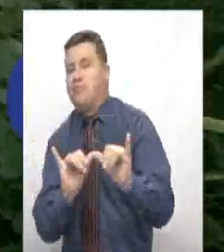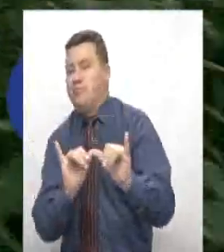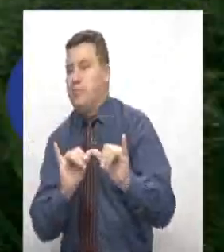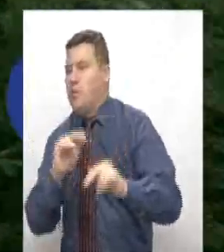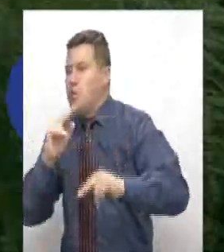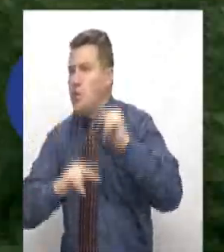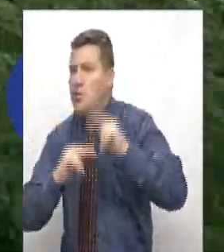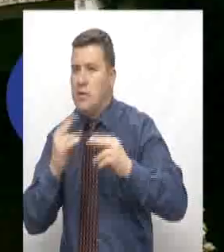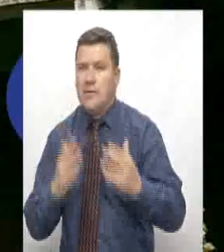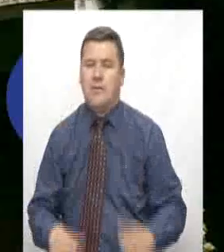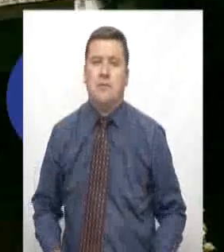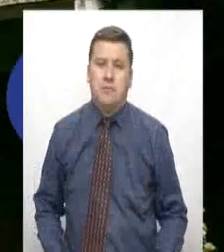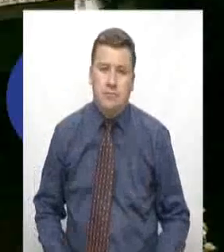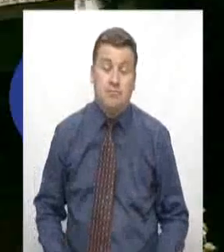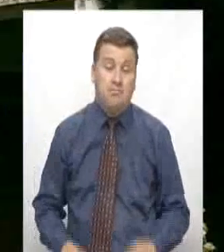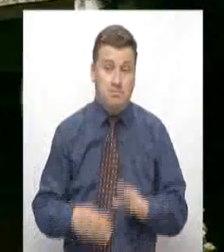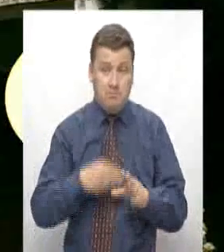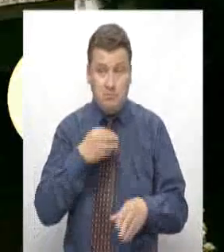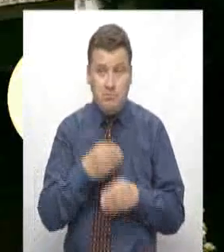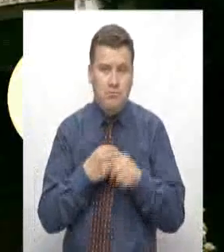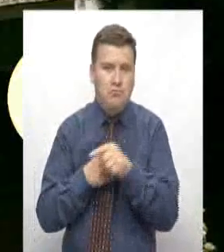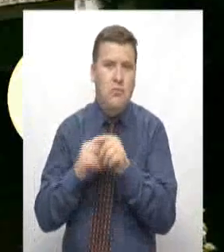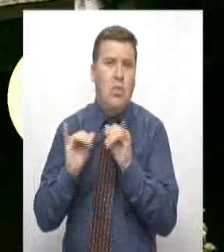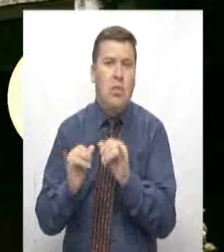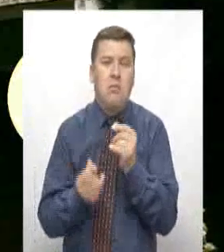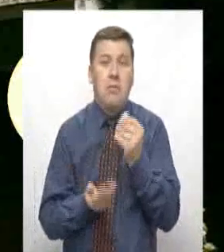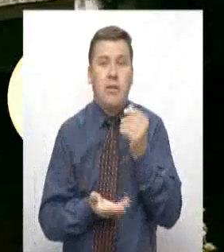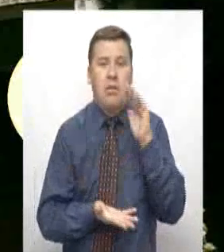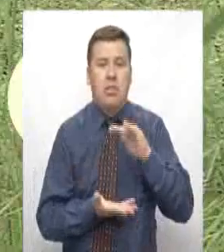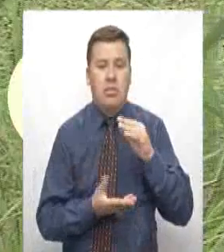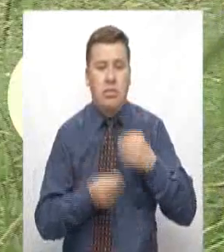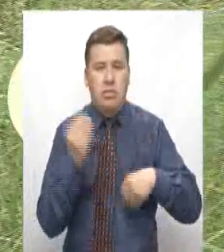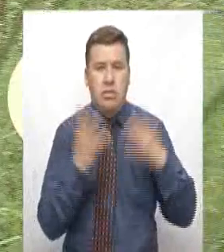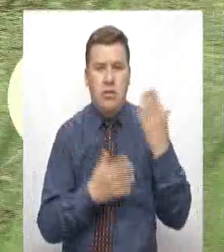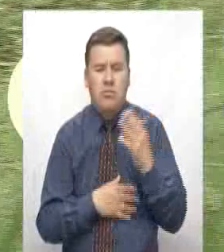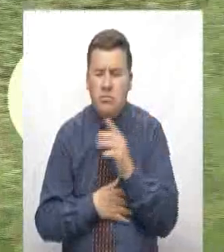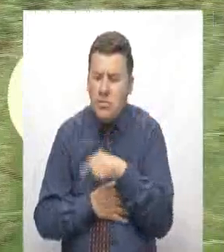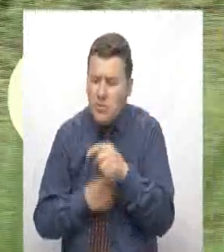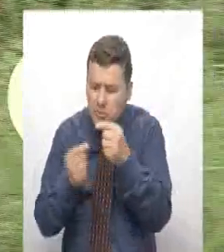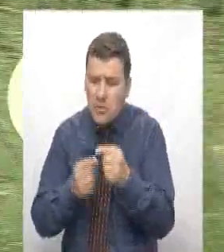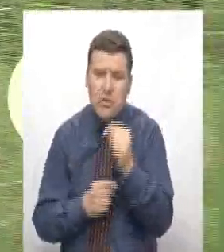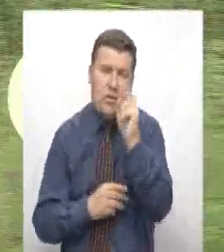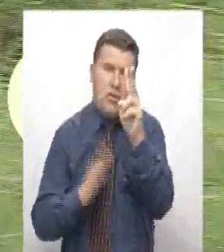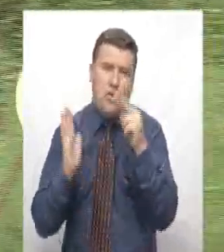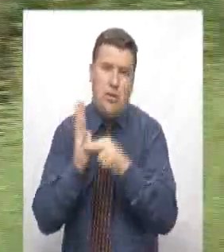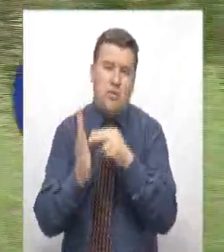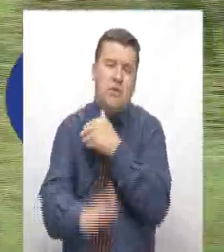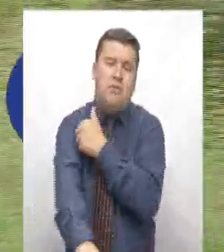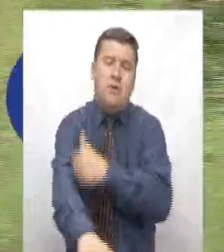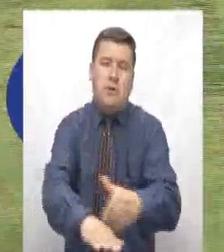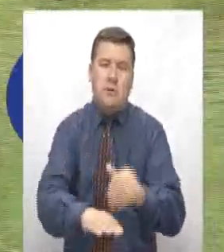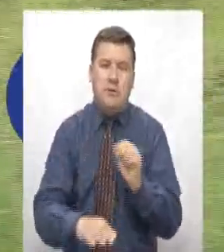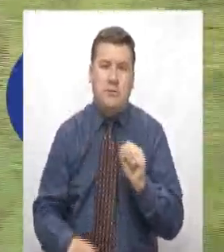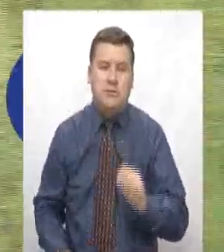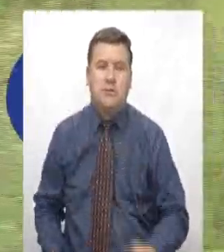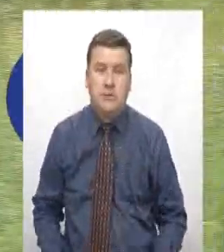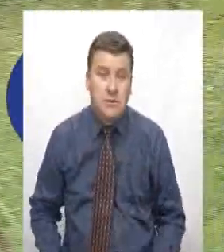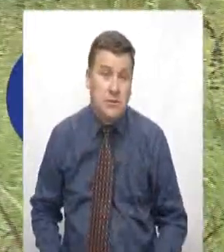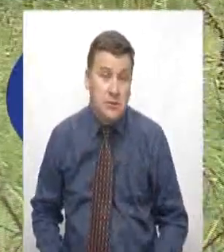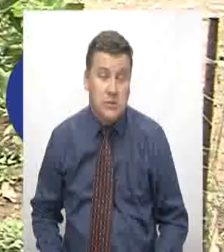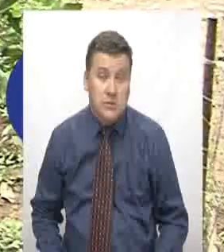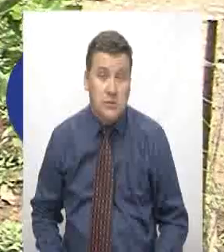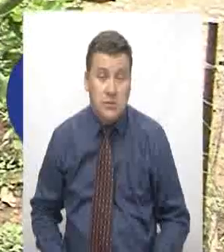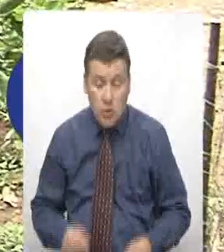para su construcción. Además que había un detrimento patrimonial superior a los 2.000 millones de pesos. Contraloría